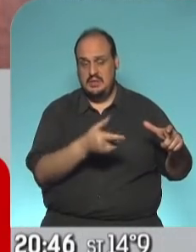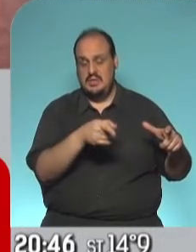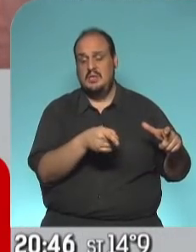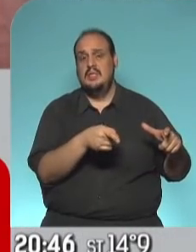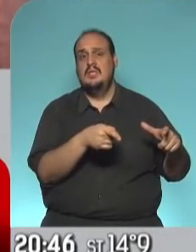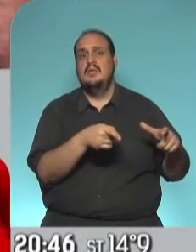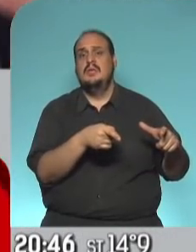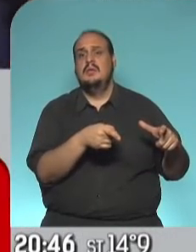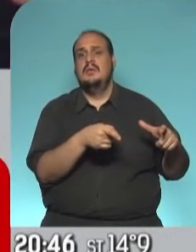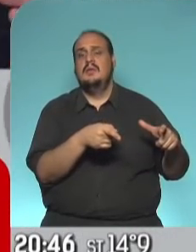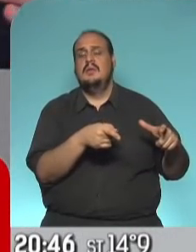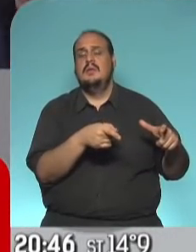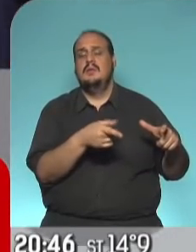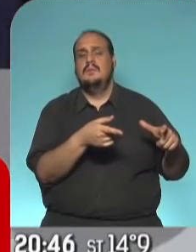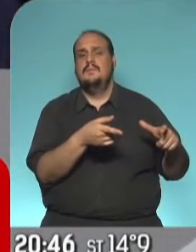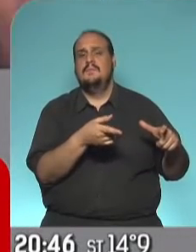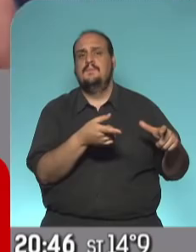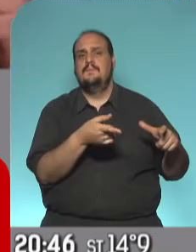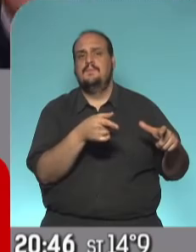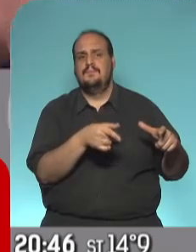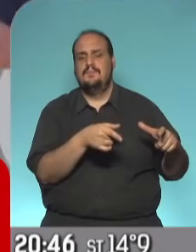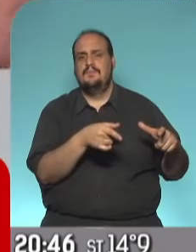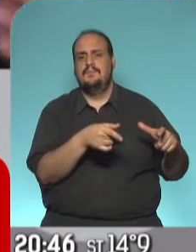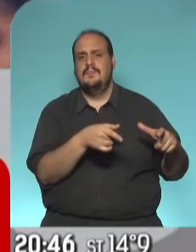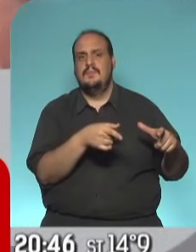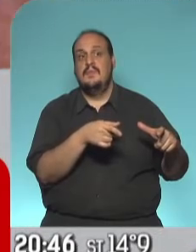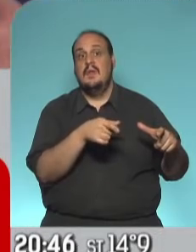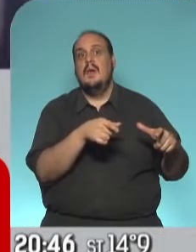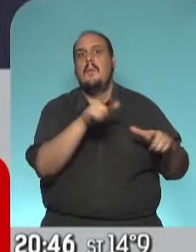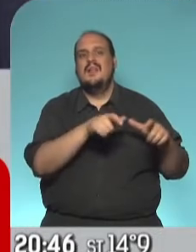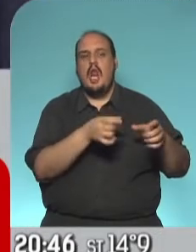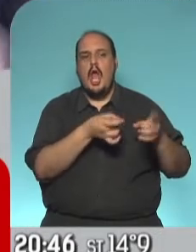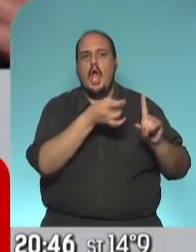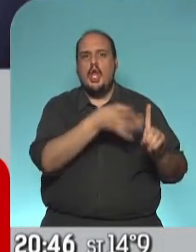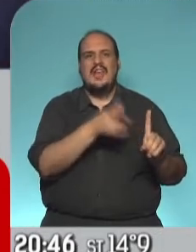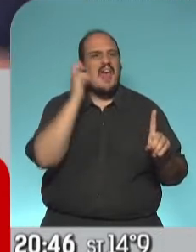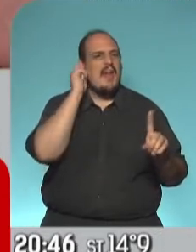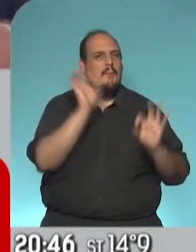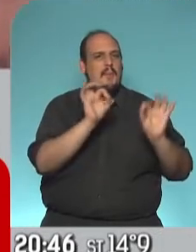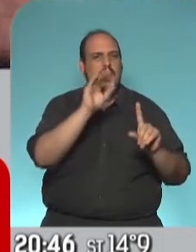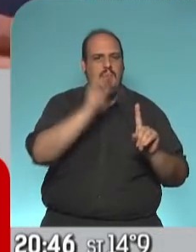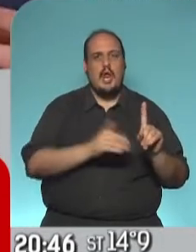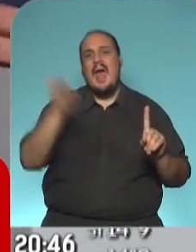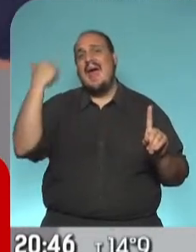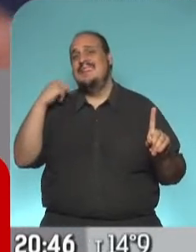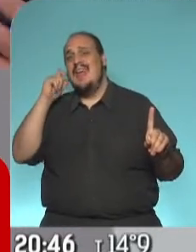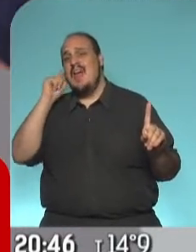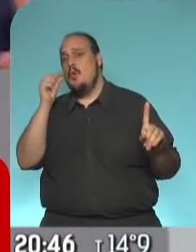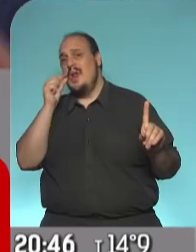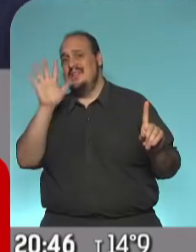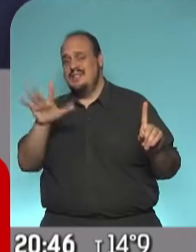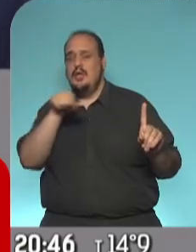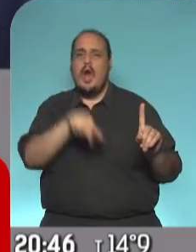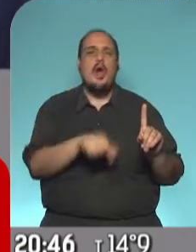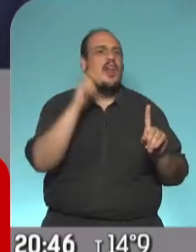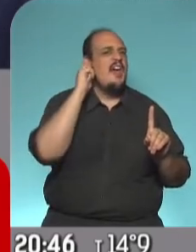expensas de una reducción en la edad de afectación. Comenzamos con 45 años de edad, actualmente estamos en